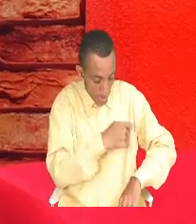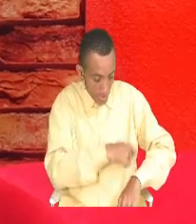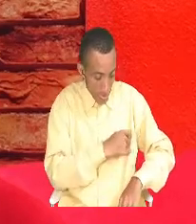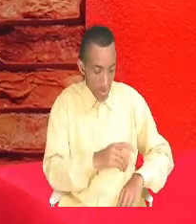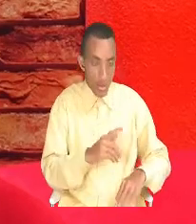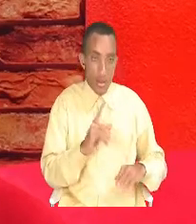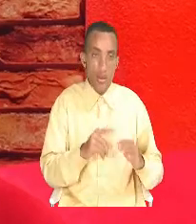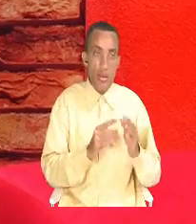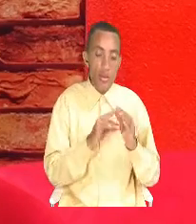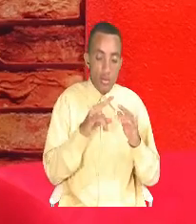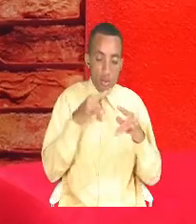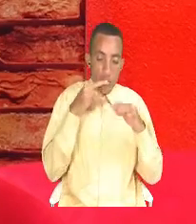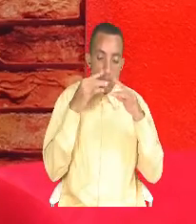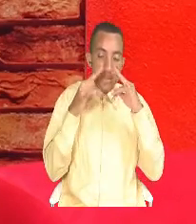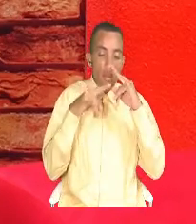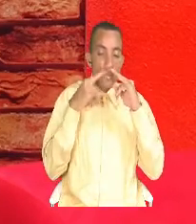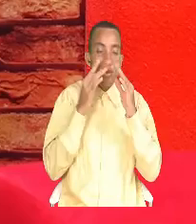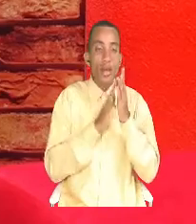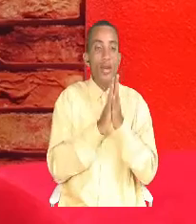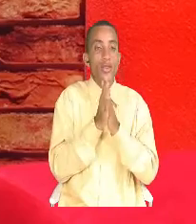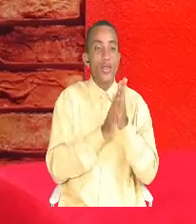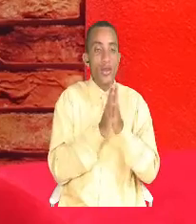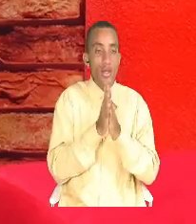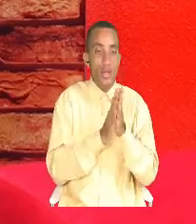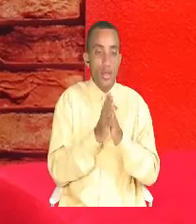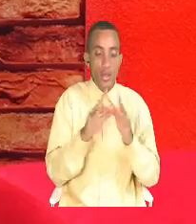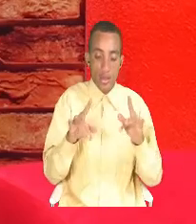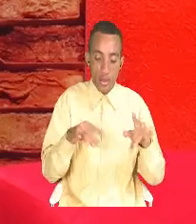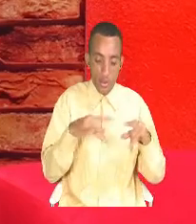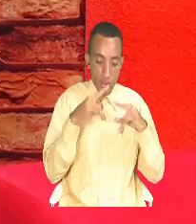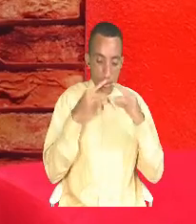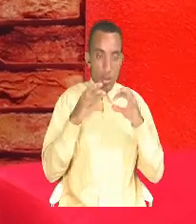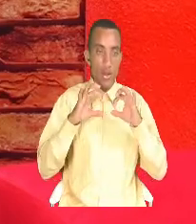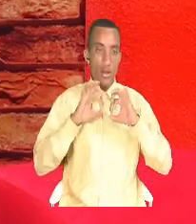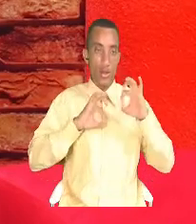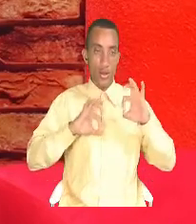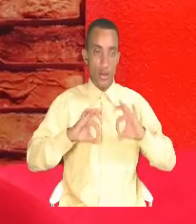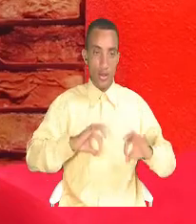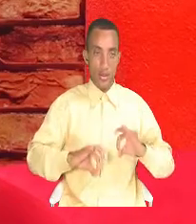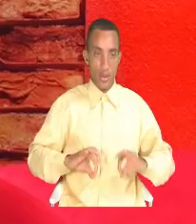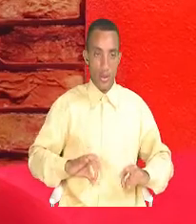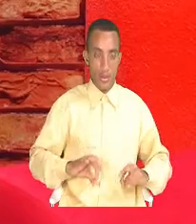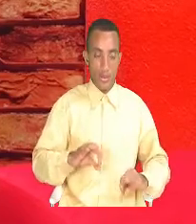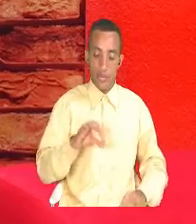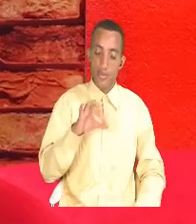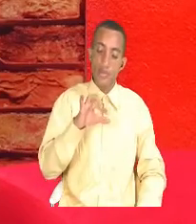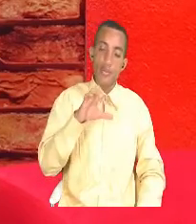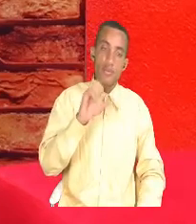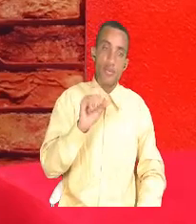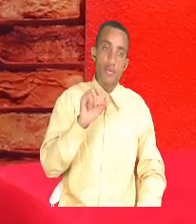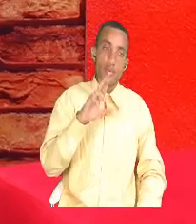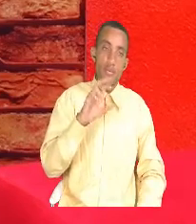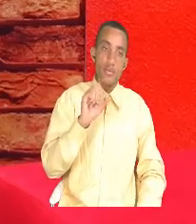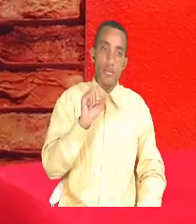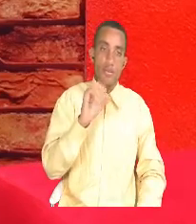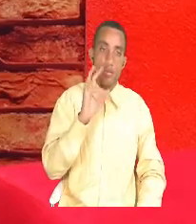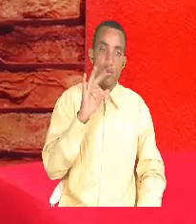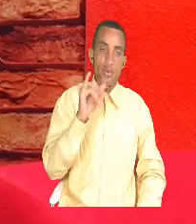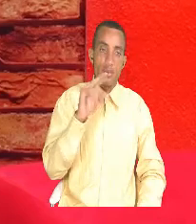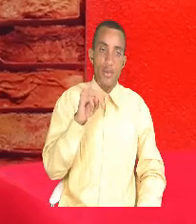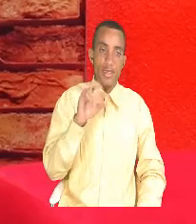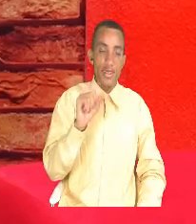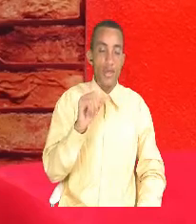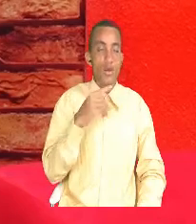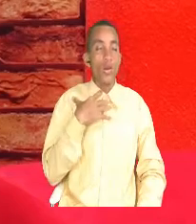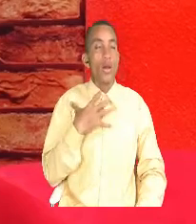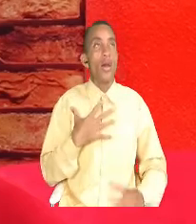aroma al chocolate, porque de hecho el chocolate tiene una hormona que segrega, que es la serotonina, que nos da la felicidad. Por eso cuando tú te